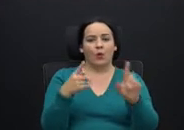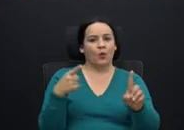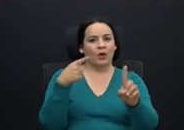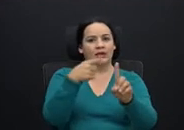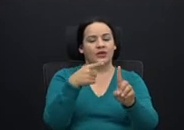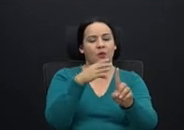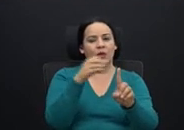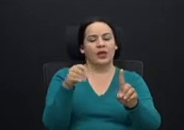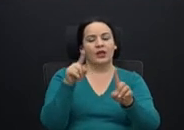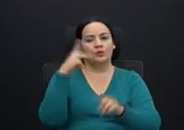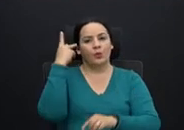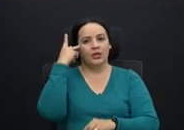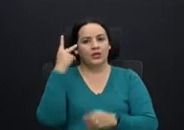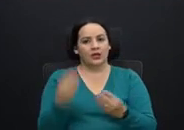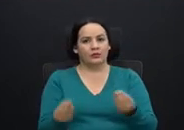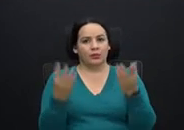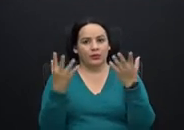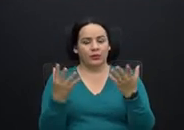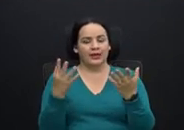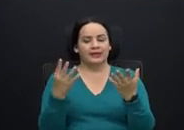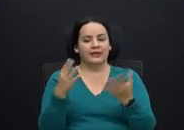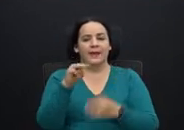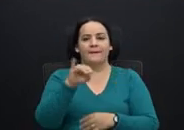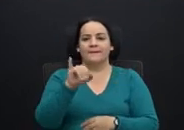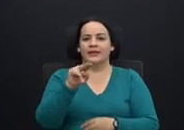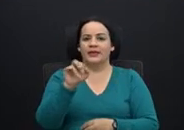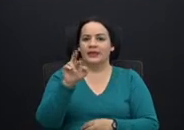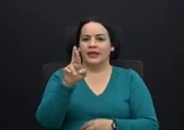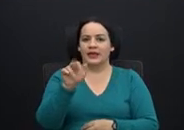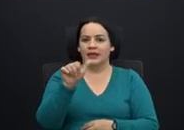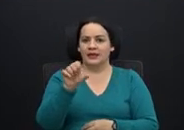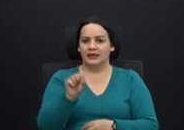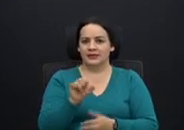públicas mineras en este país.